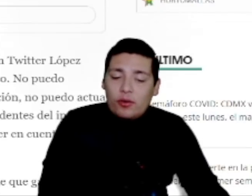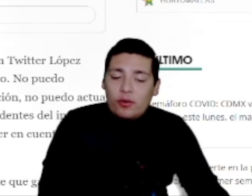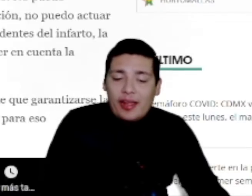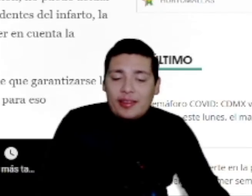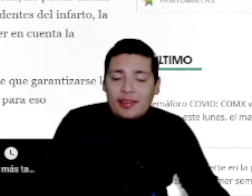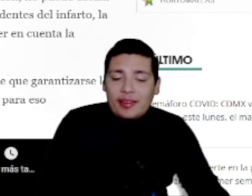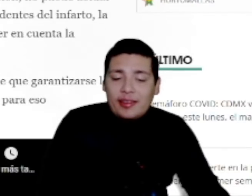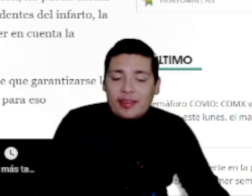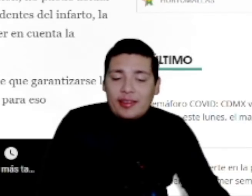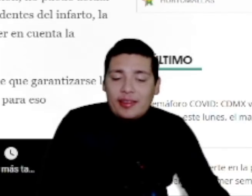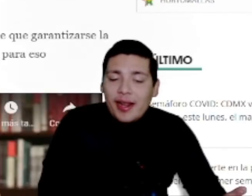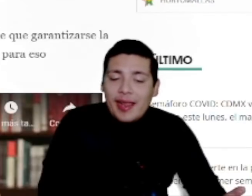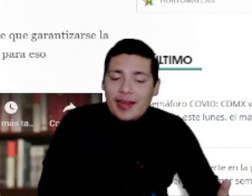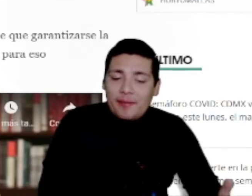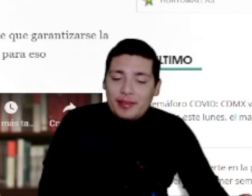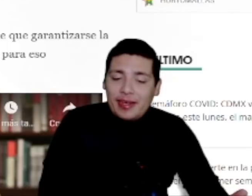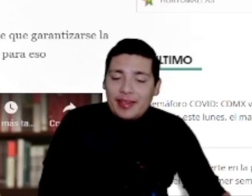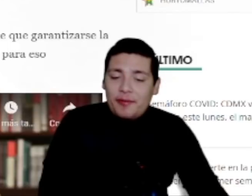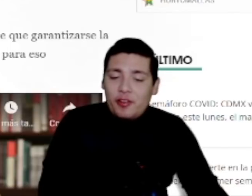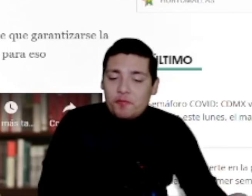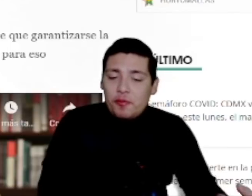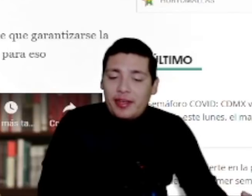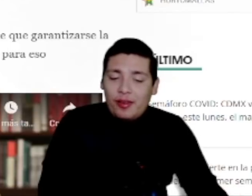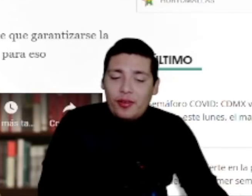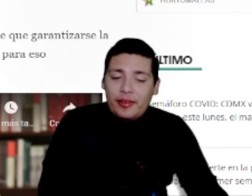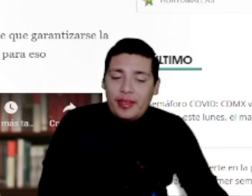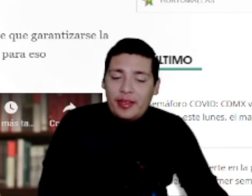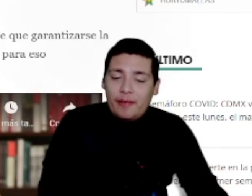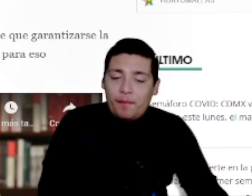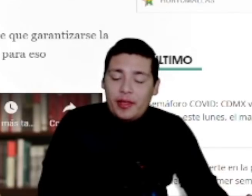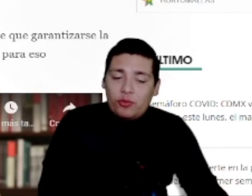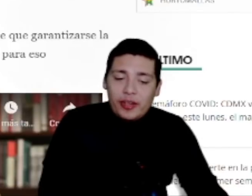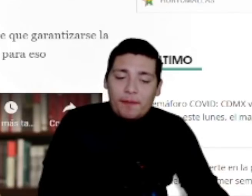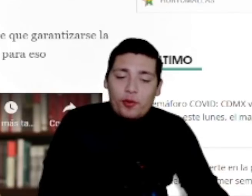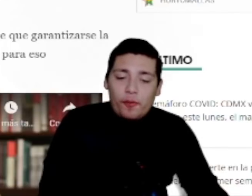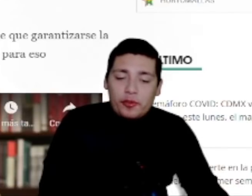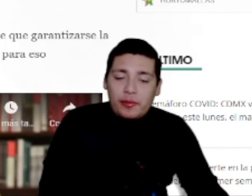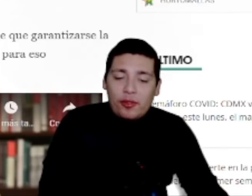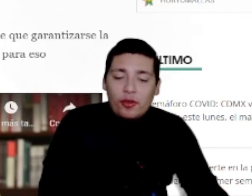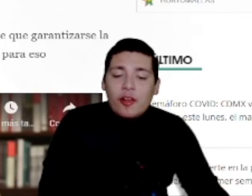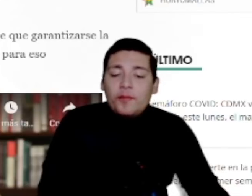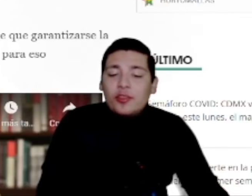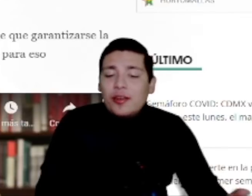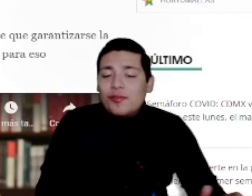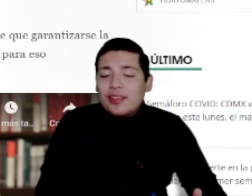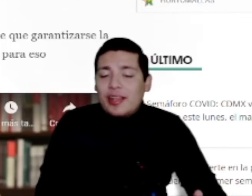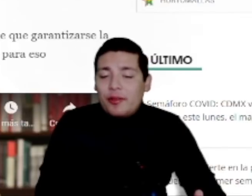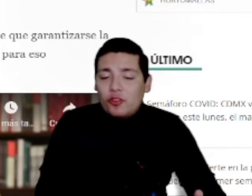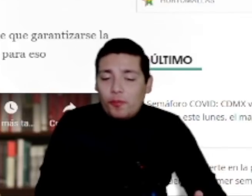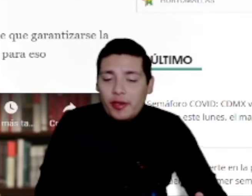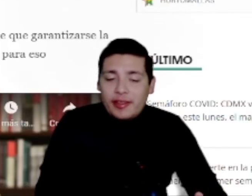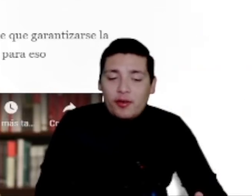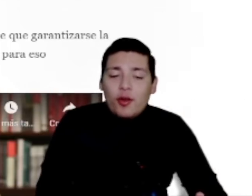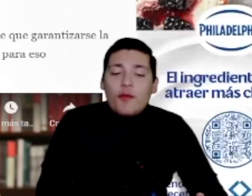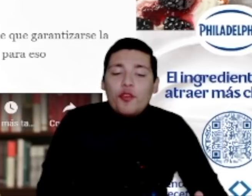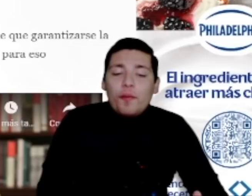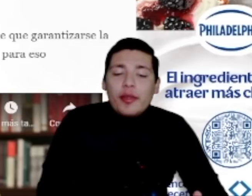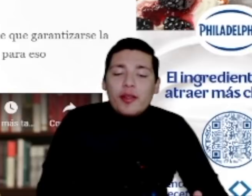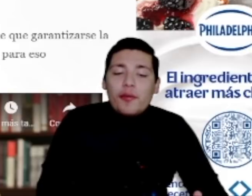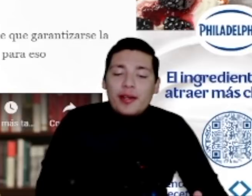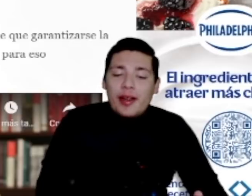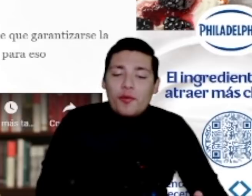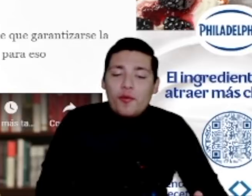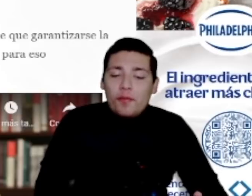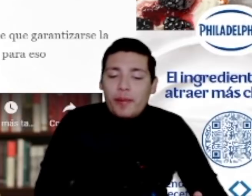haya corcholata? La víspera, en el mensaje del video publicado en Twitter por López Obrador, yo tengo un testamento político, no